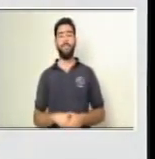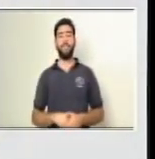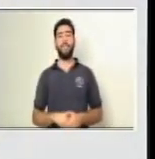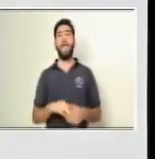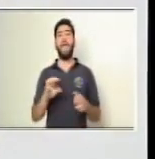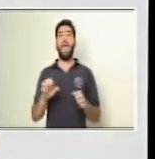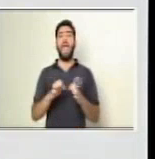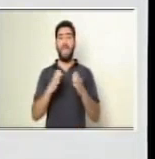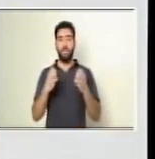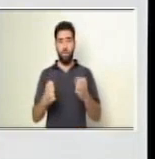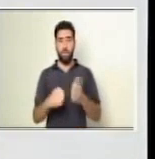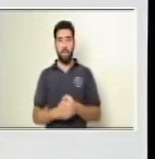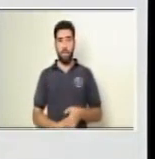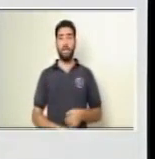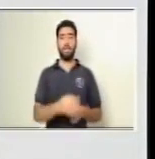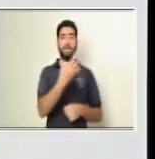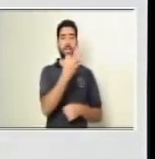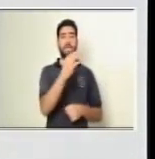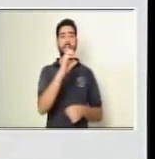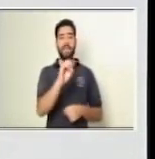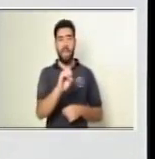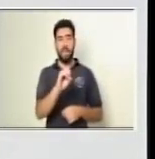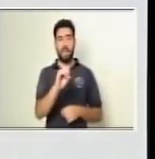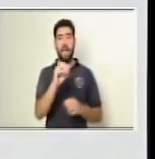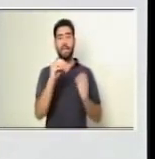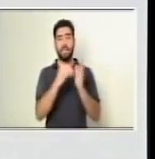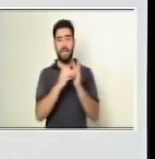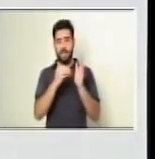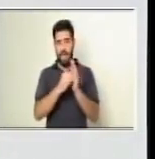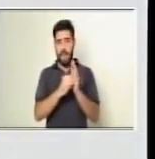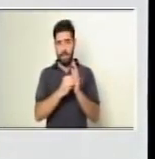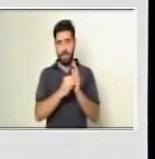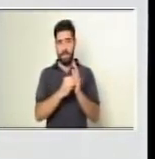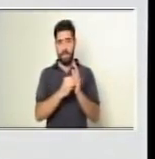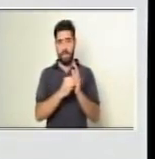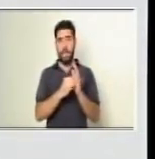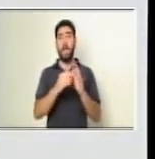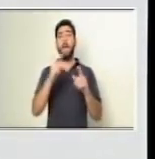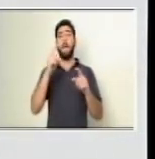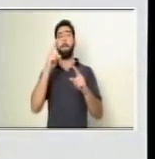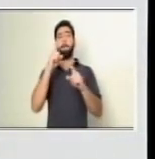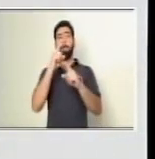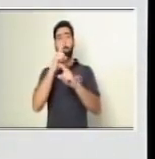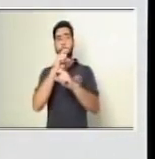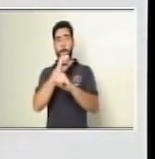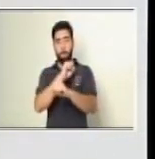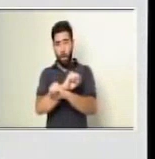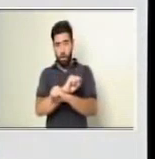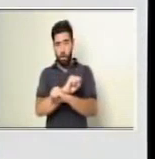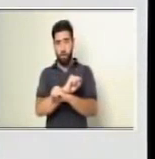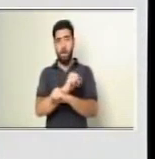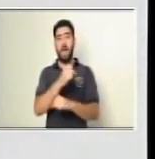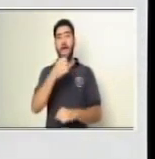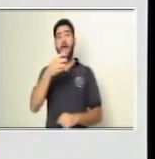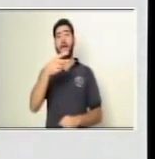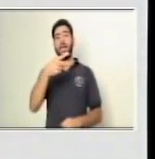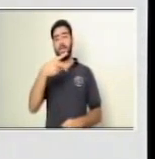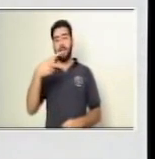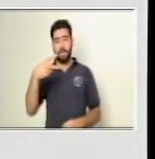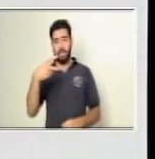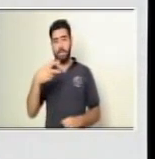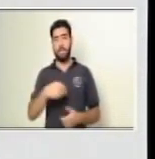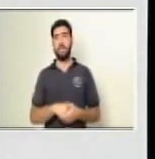Entonces, 30 quetzales que cuesta cada entrada por la cantidad de entradas que puede comprar o de las que